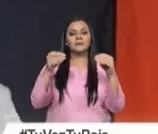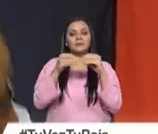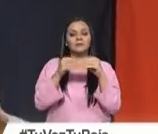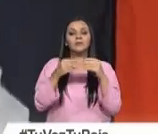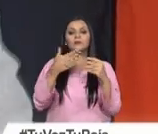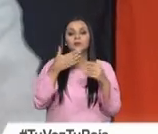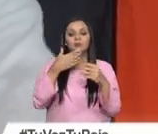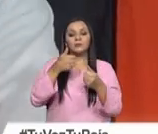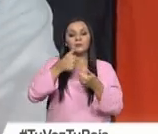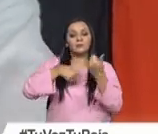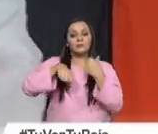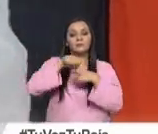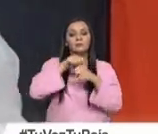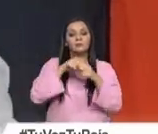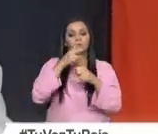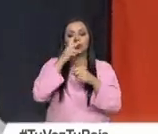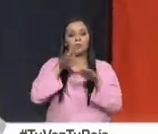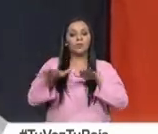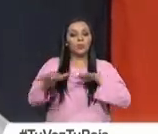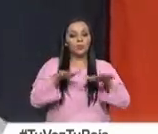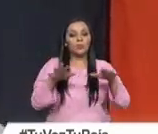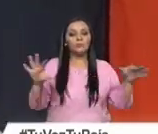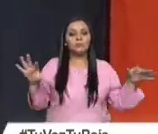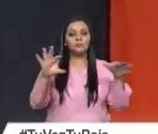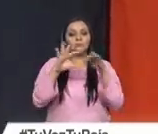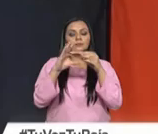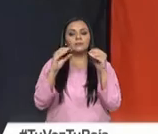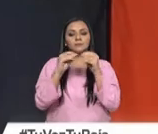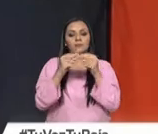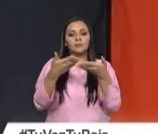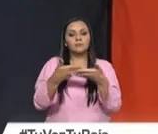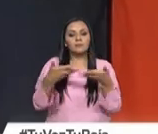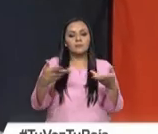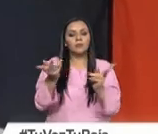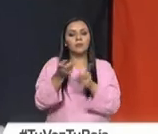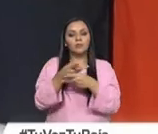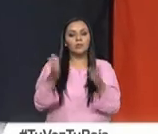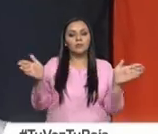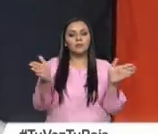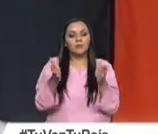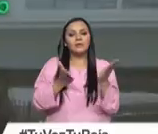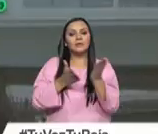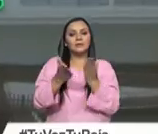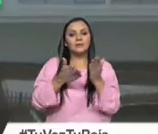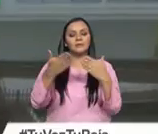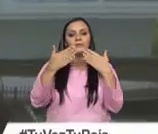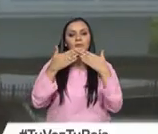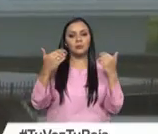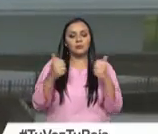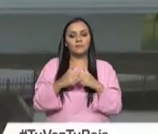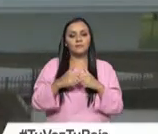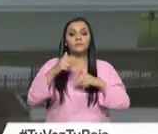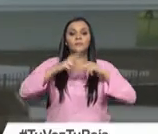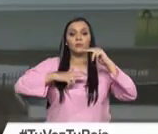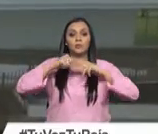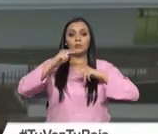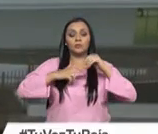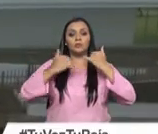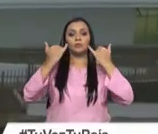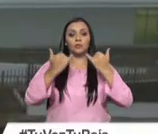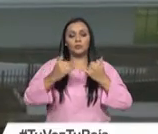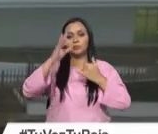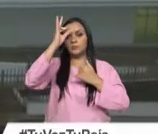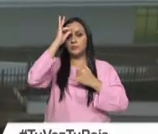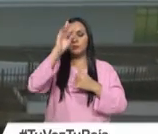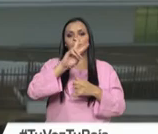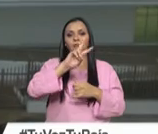se coordina para optimizar recursos, para dar un mejor servicio a los ciudadanos. La construcción de esta obra generó más